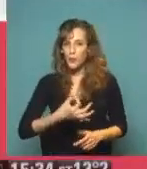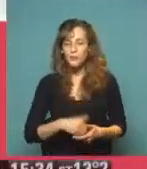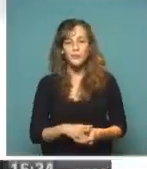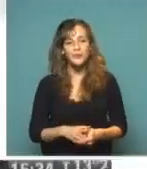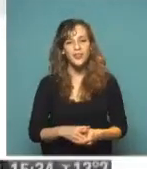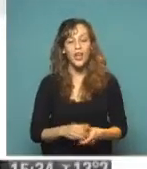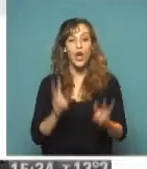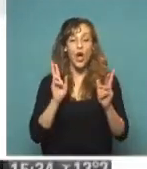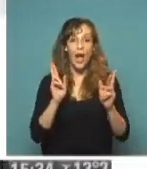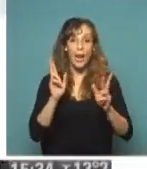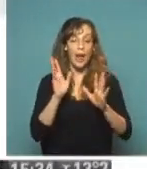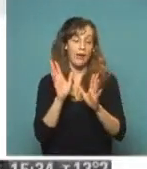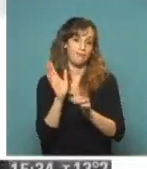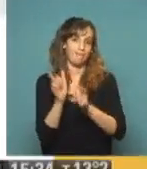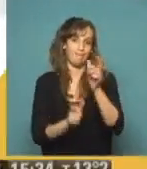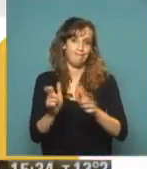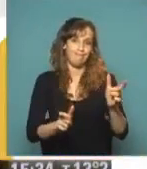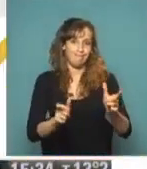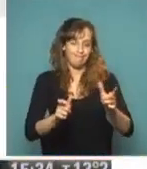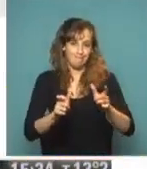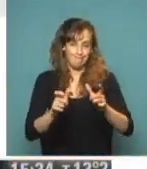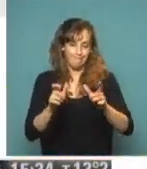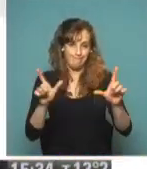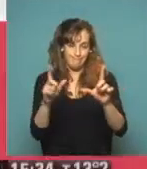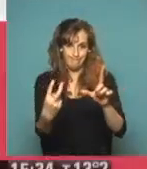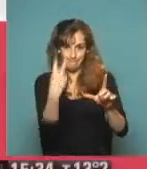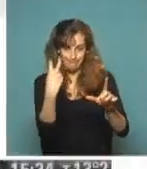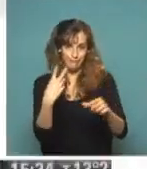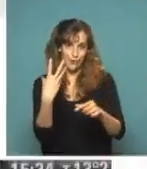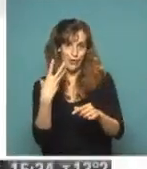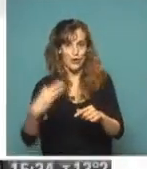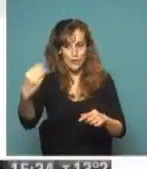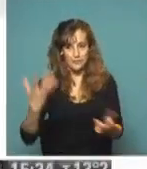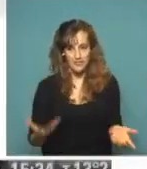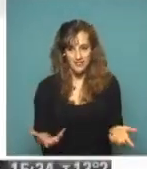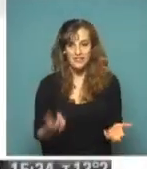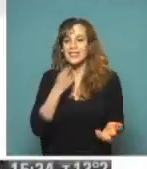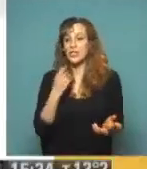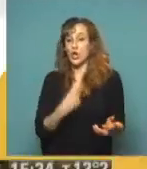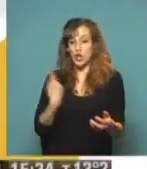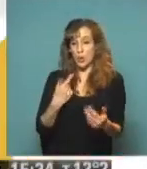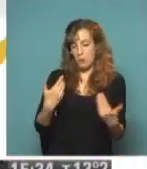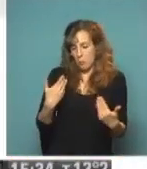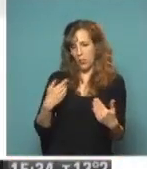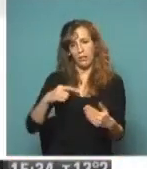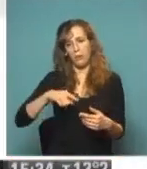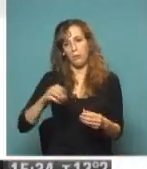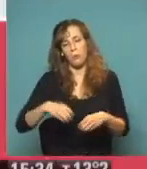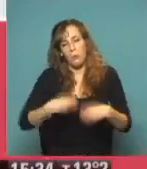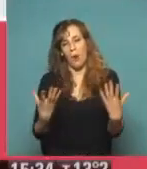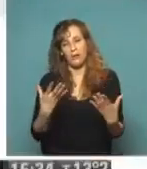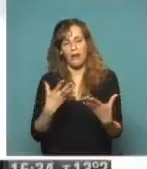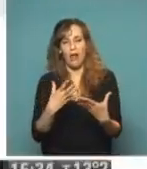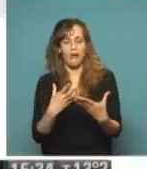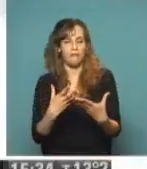Que la gente lo esté haciendo en su casa y mucho mejor que nosotros, seguramente. Pero si podemos, nosotros puede razonable. Todo el mundo. Bien, llegamos a la